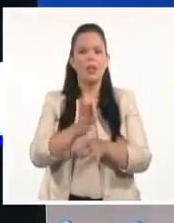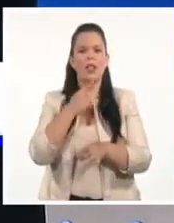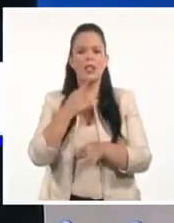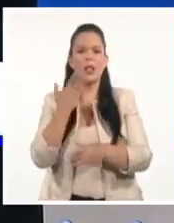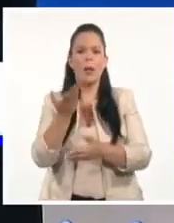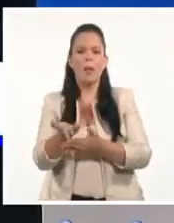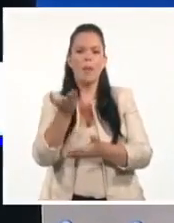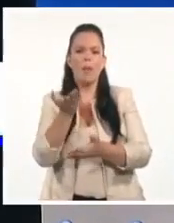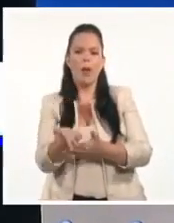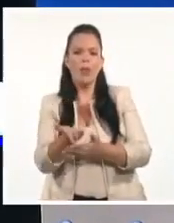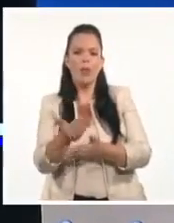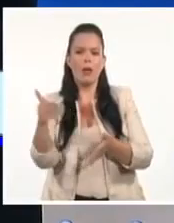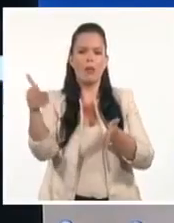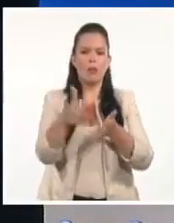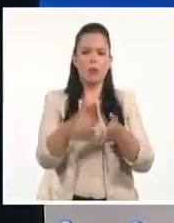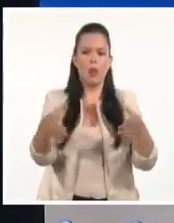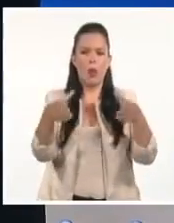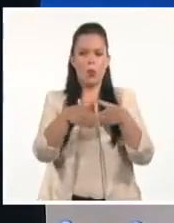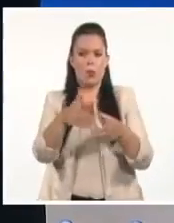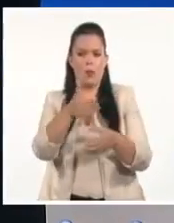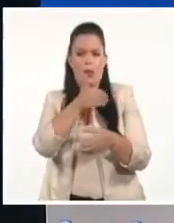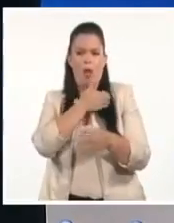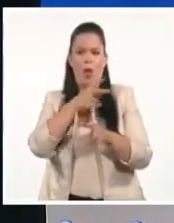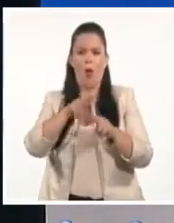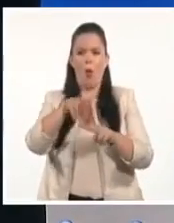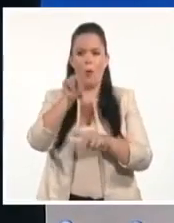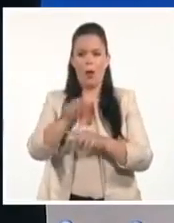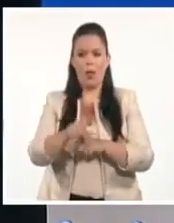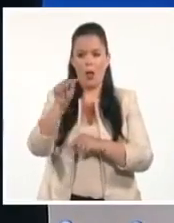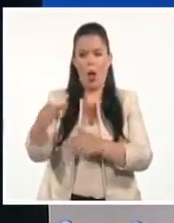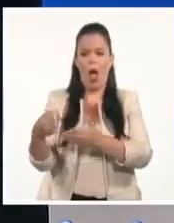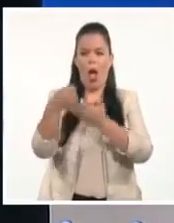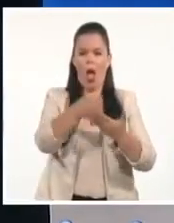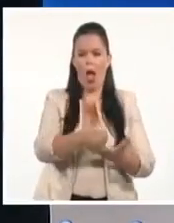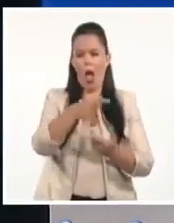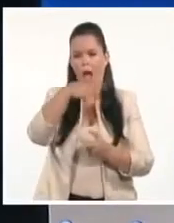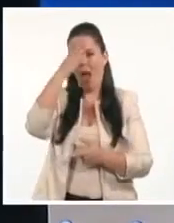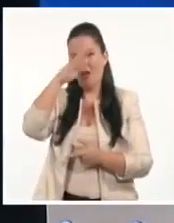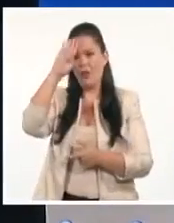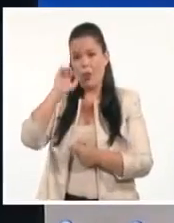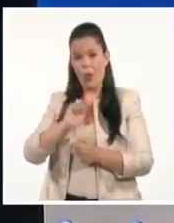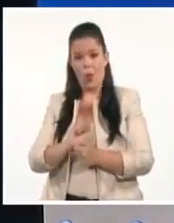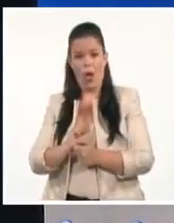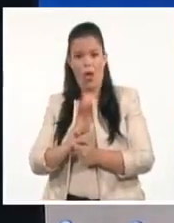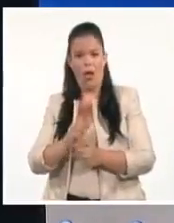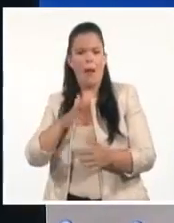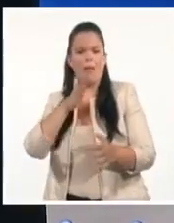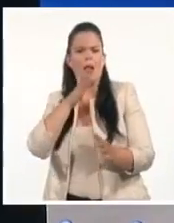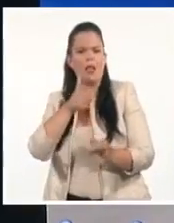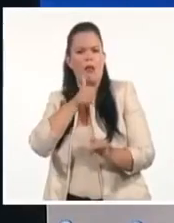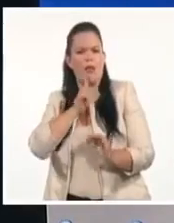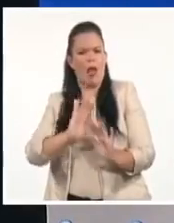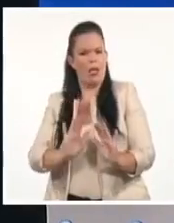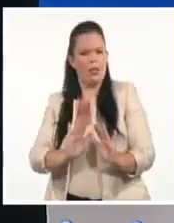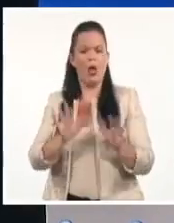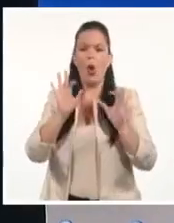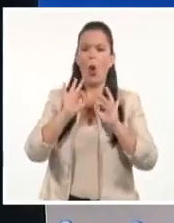intervención humanitaria para Cuba, como si se tratara de la misma cosa y además puesto como si fuera el reclamo de